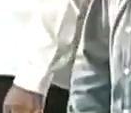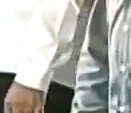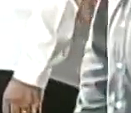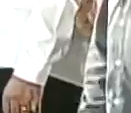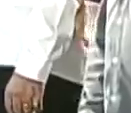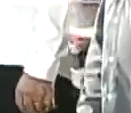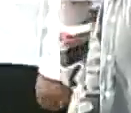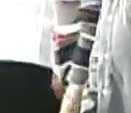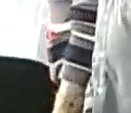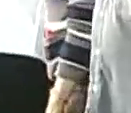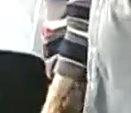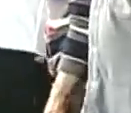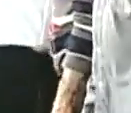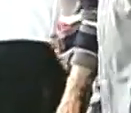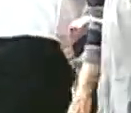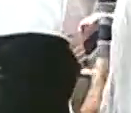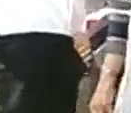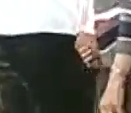Sur.